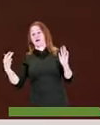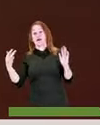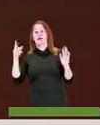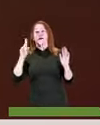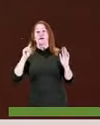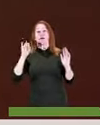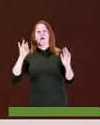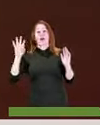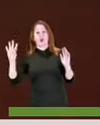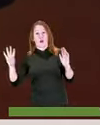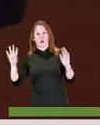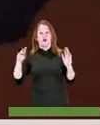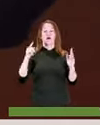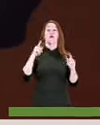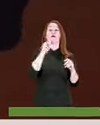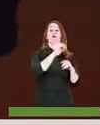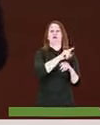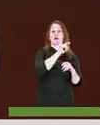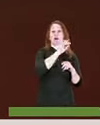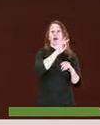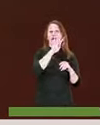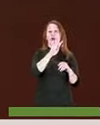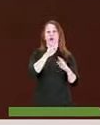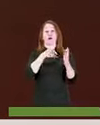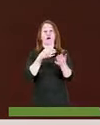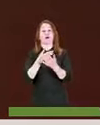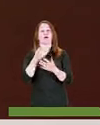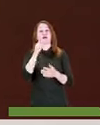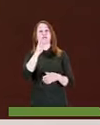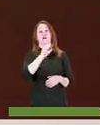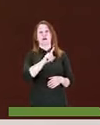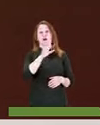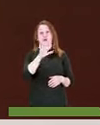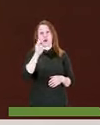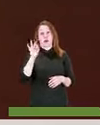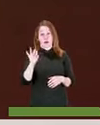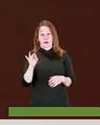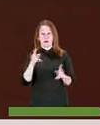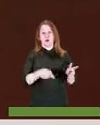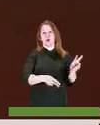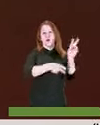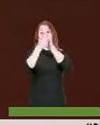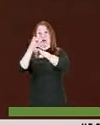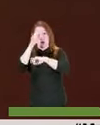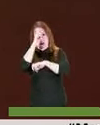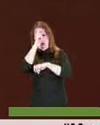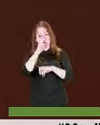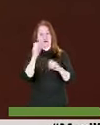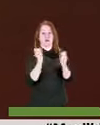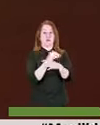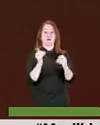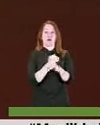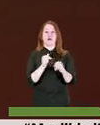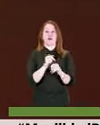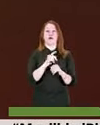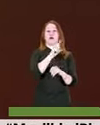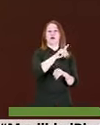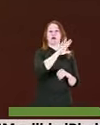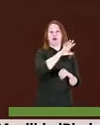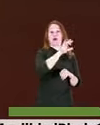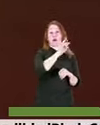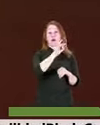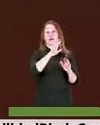la carrera 15 de la 134 a la 153, el puente sobre la autopista norte de la calle 153 y la segunda calzada de la